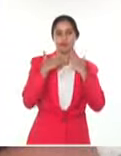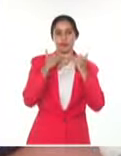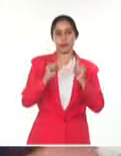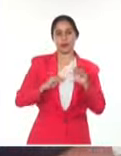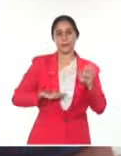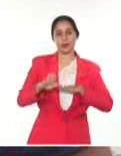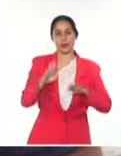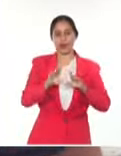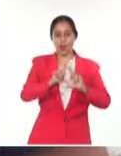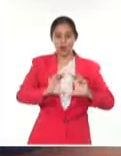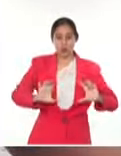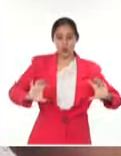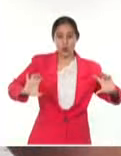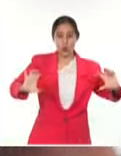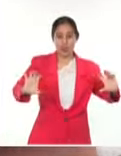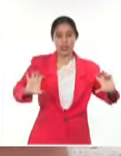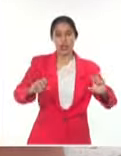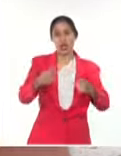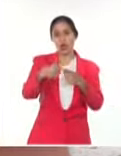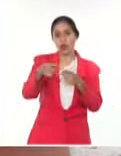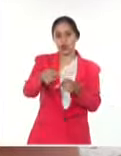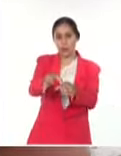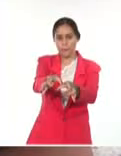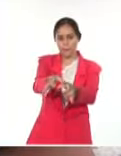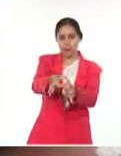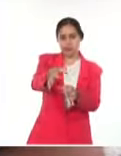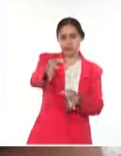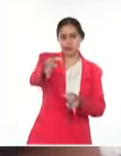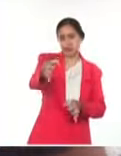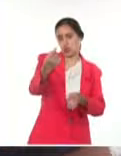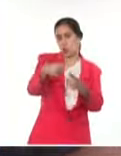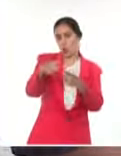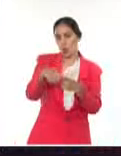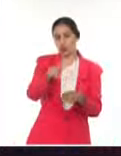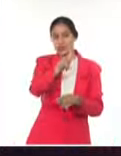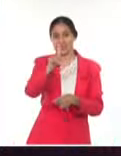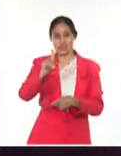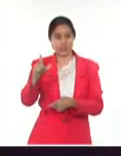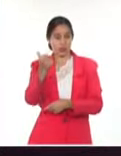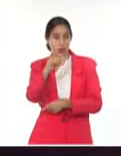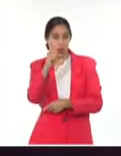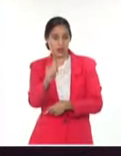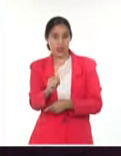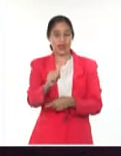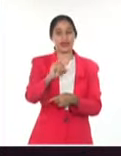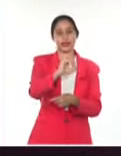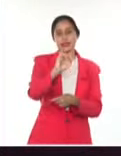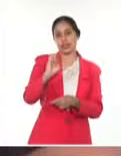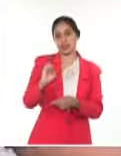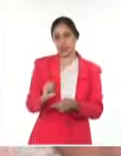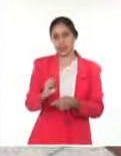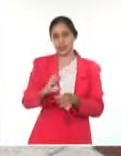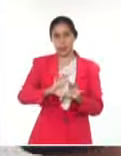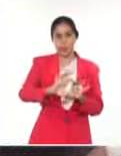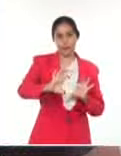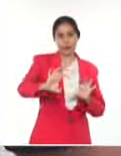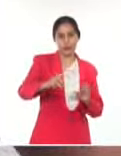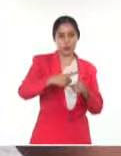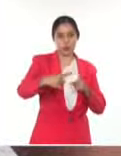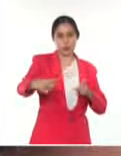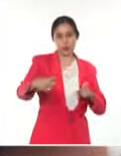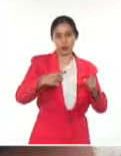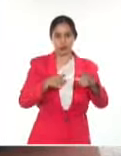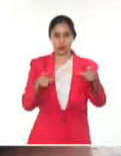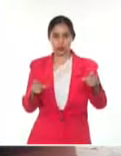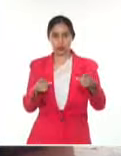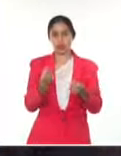110 y 160, que consume recursos hidráulicos, que tiene un déficit. Se produciría y se suministraría a la región central